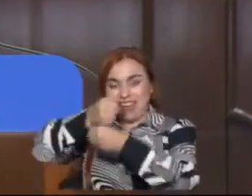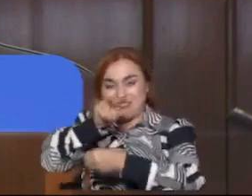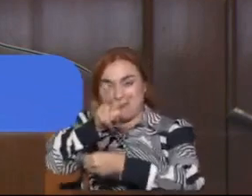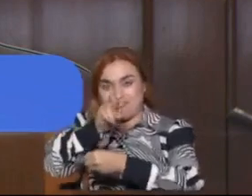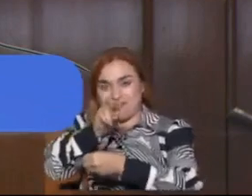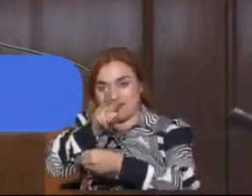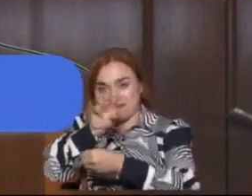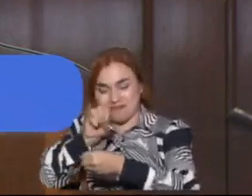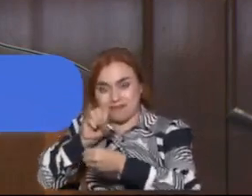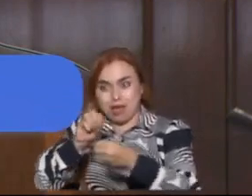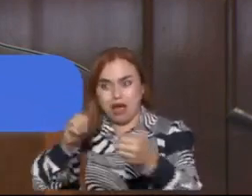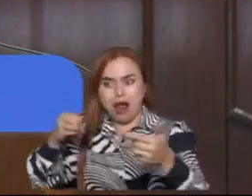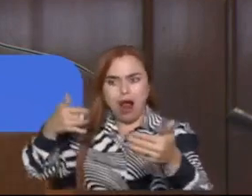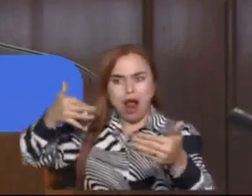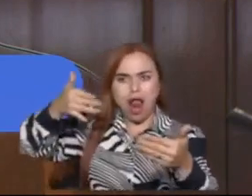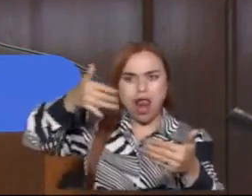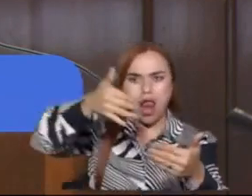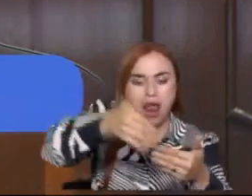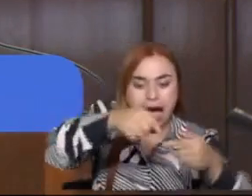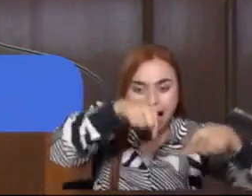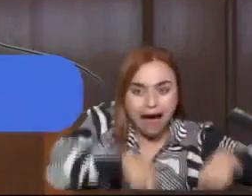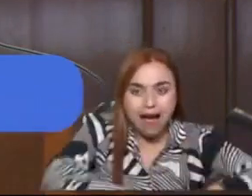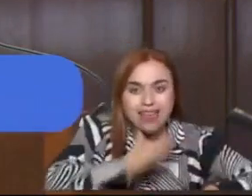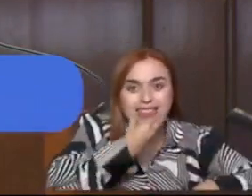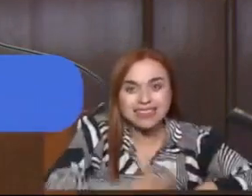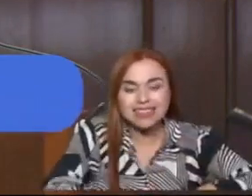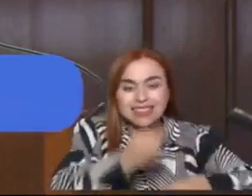2023, se han realizado